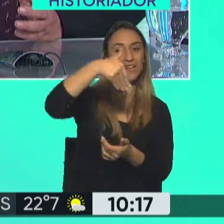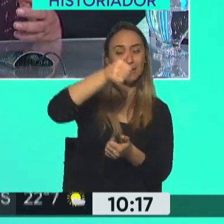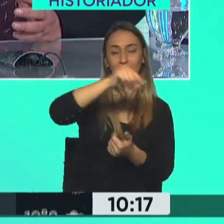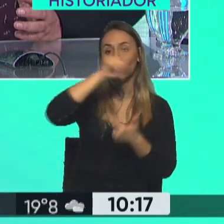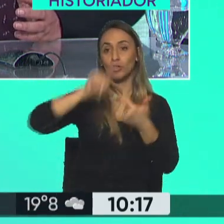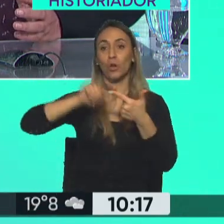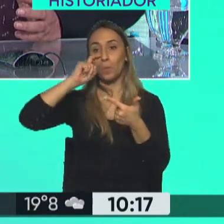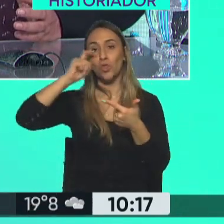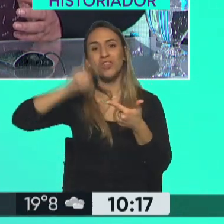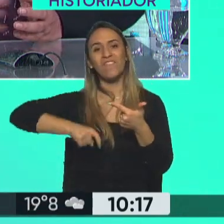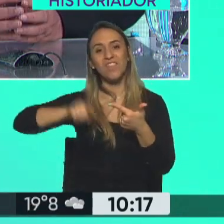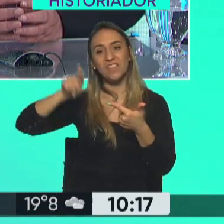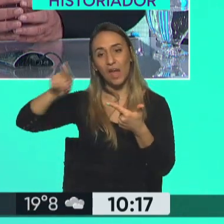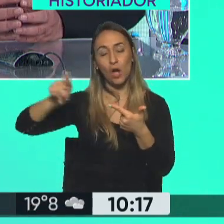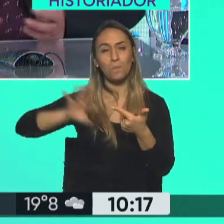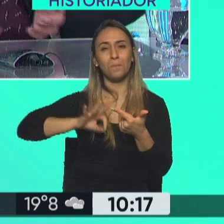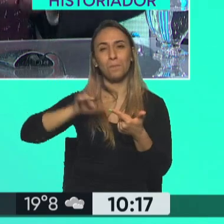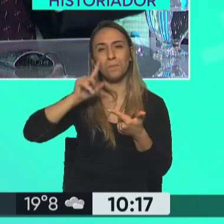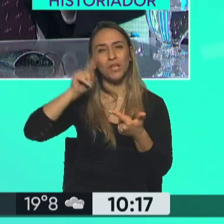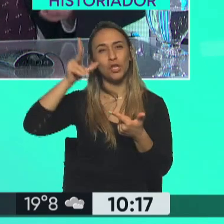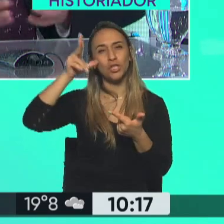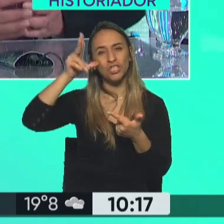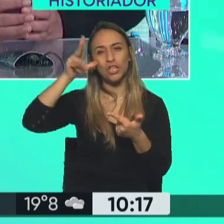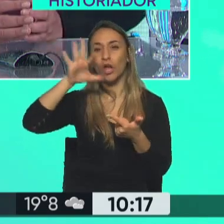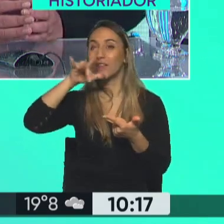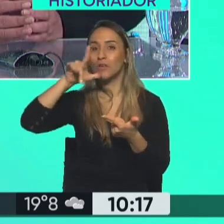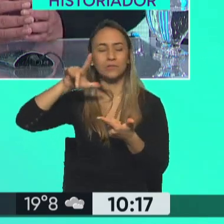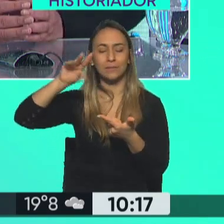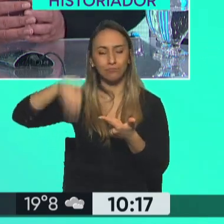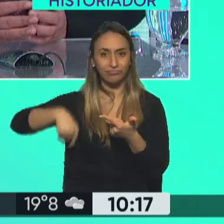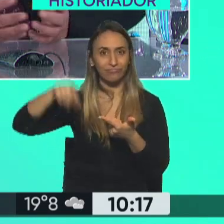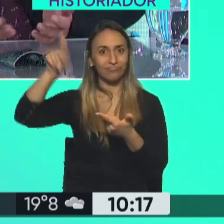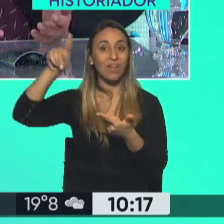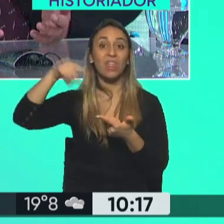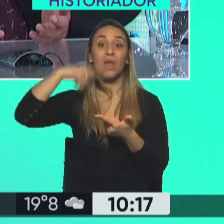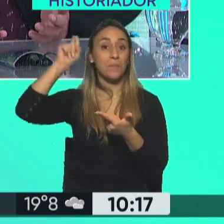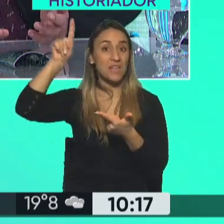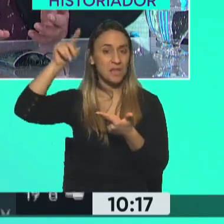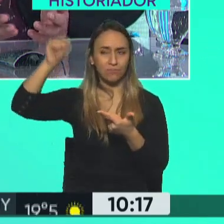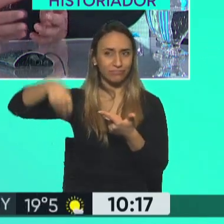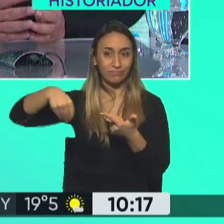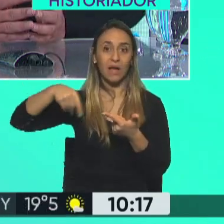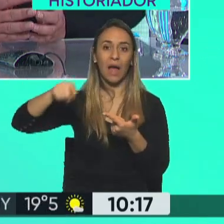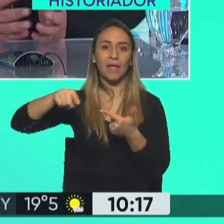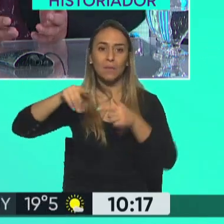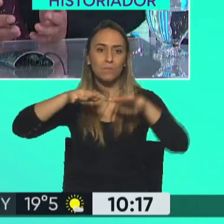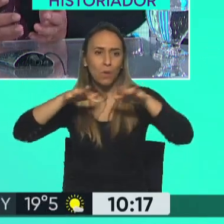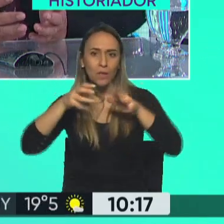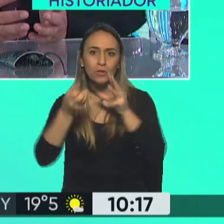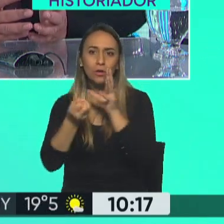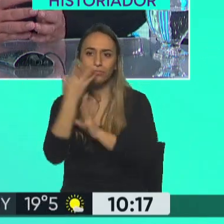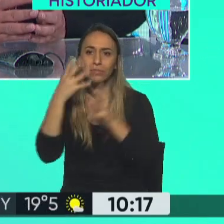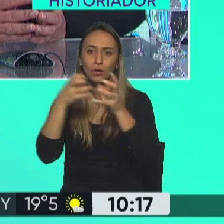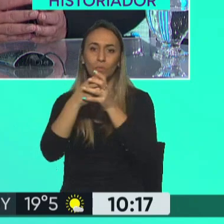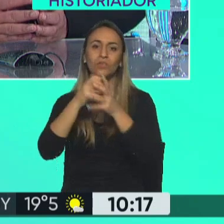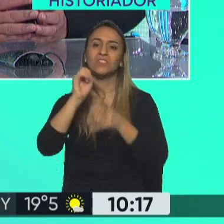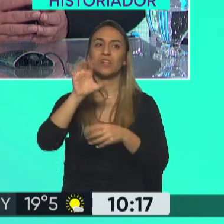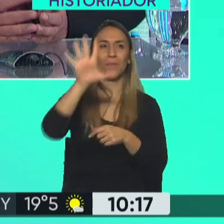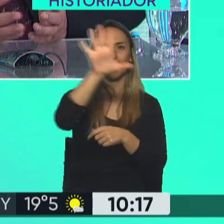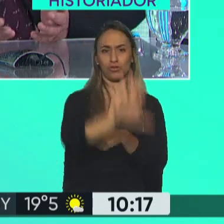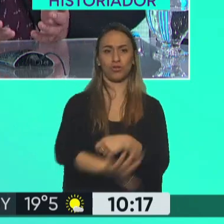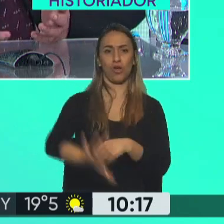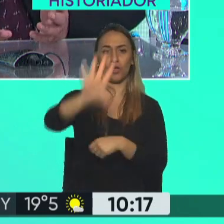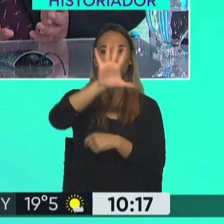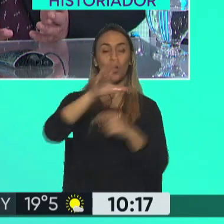cae en 1814, se van sucediendo los movimientos en lo que ya se llamaba en esa época la Patria Grande, ¿no?